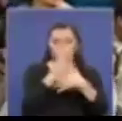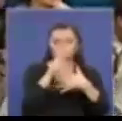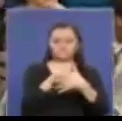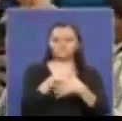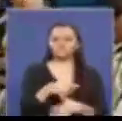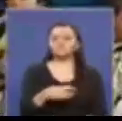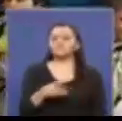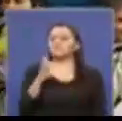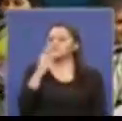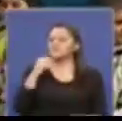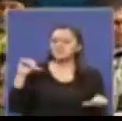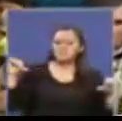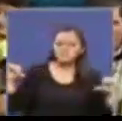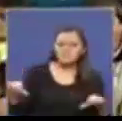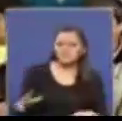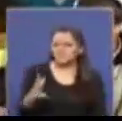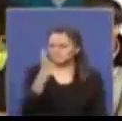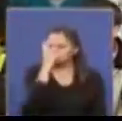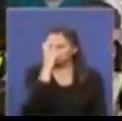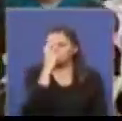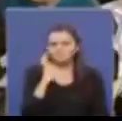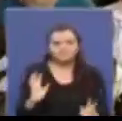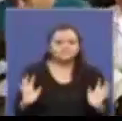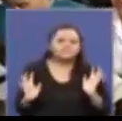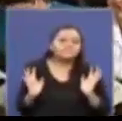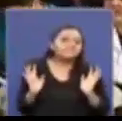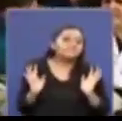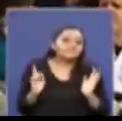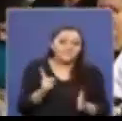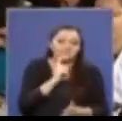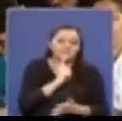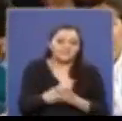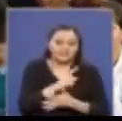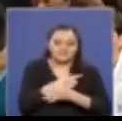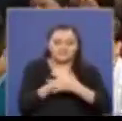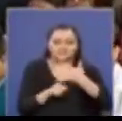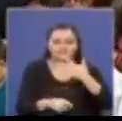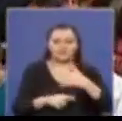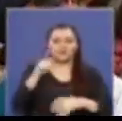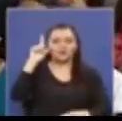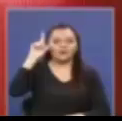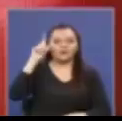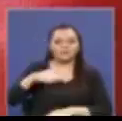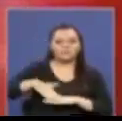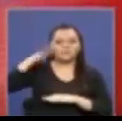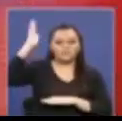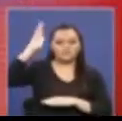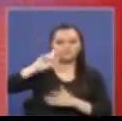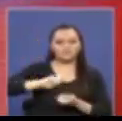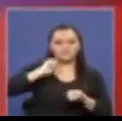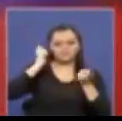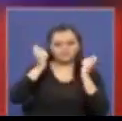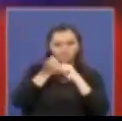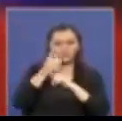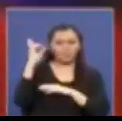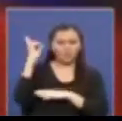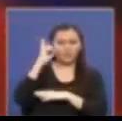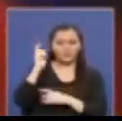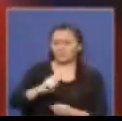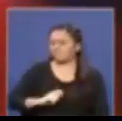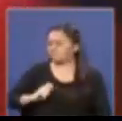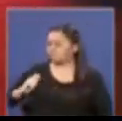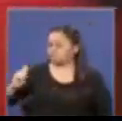cemento quien coma cemento. Esa es la realidad, compañero. ¿Ya? Los cambios que se han logrado en países como Bolivia son